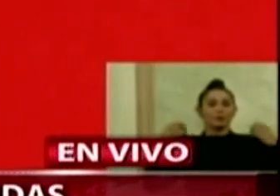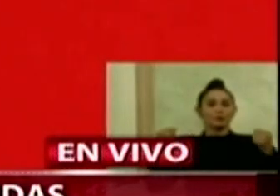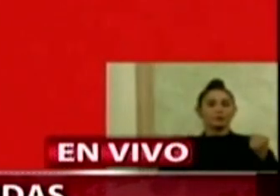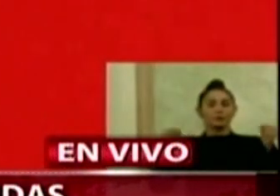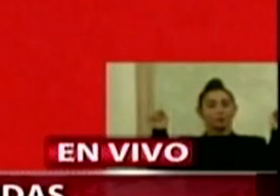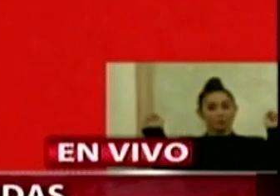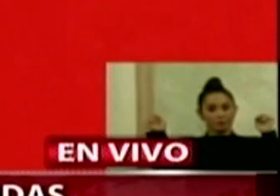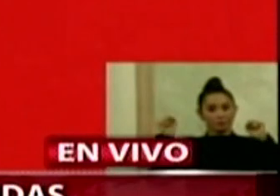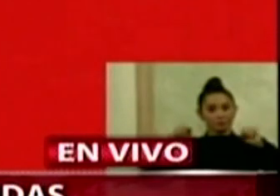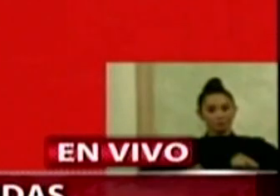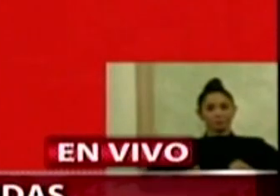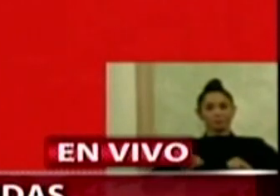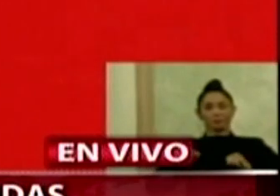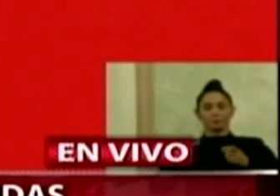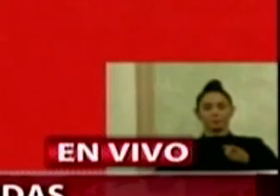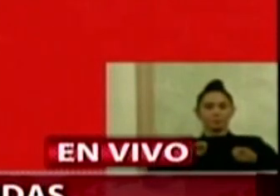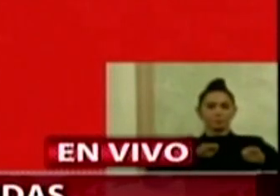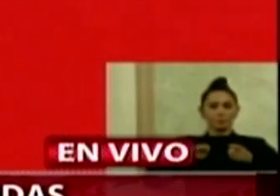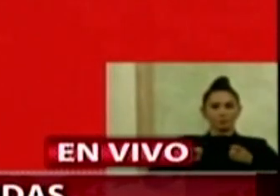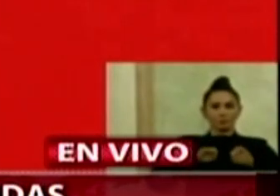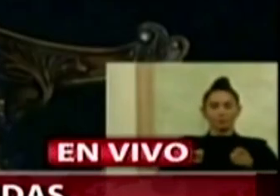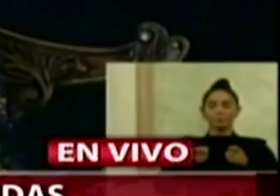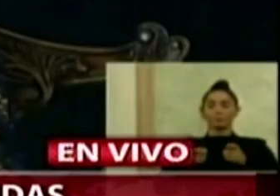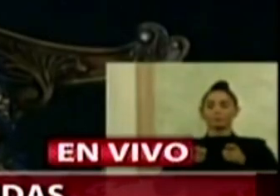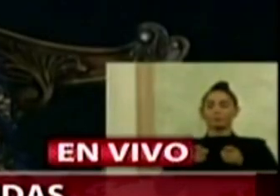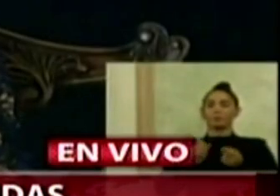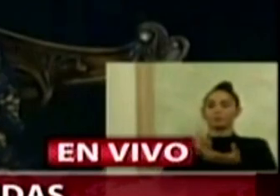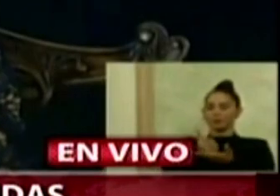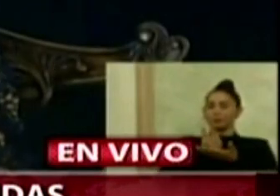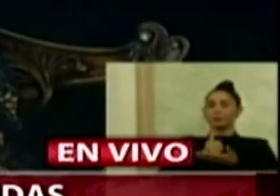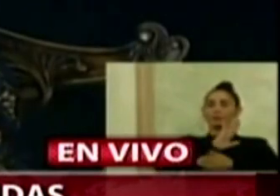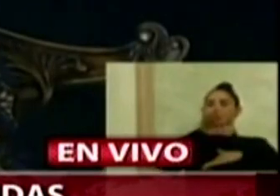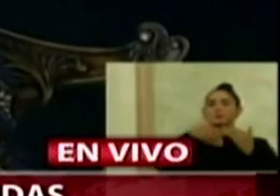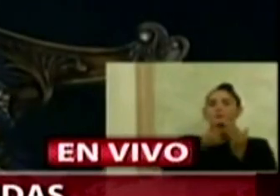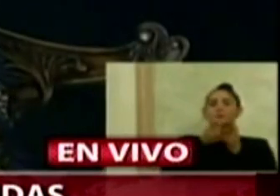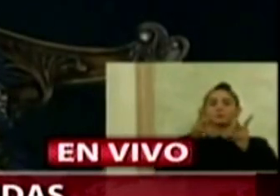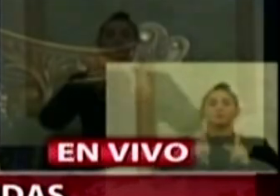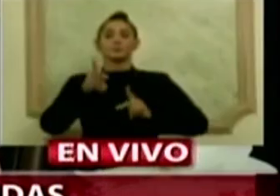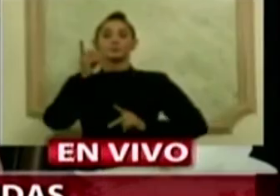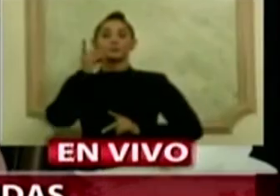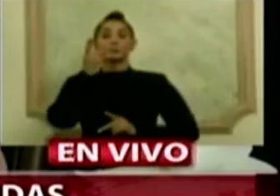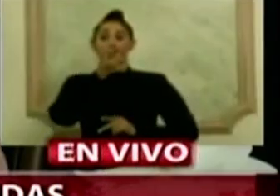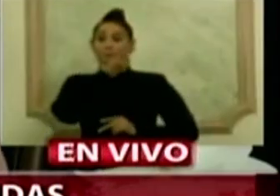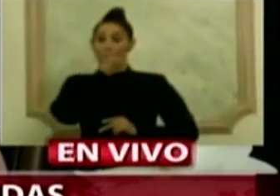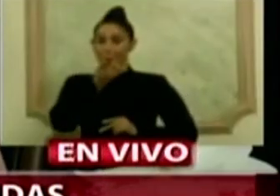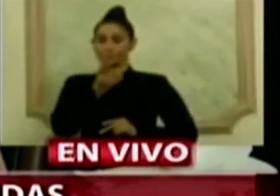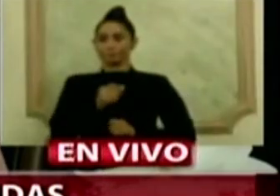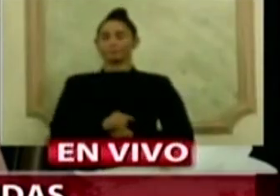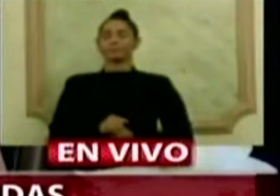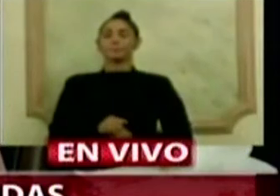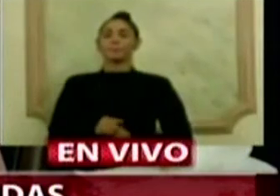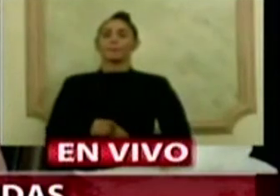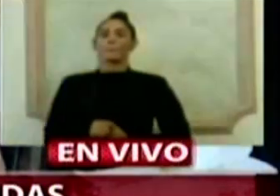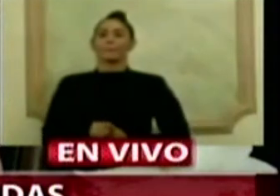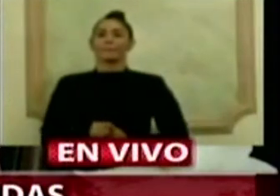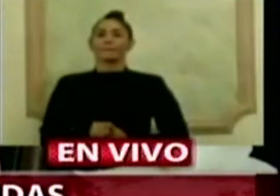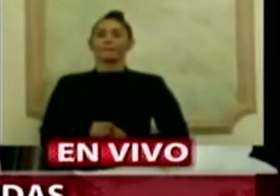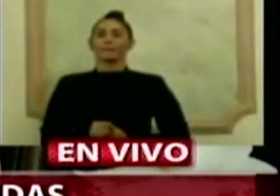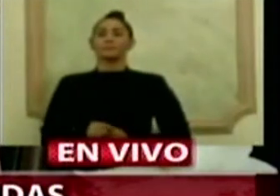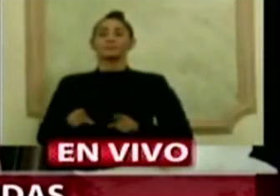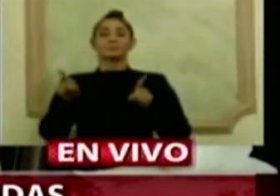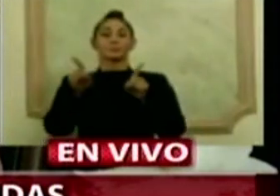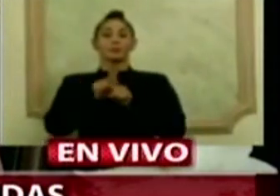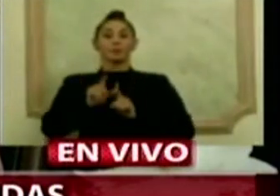podamos realmente brindar a toda la población dominicana, primero, lo que es la prevención para que